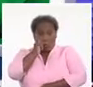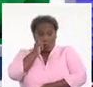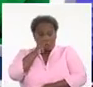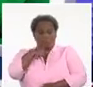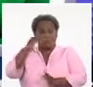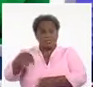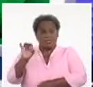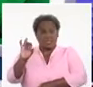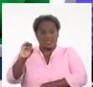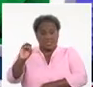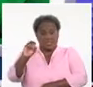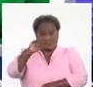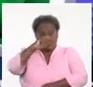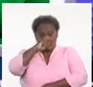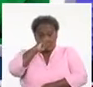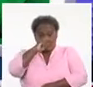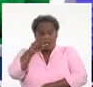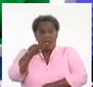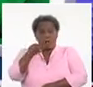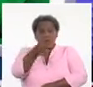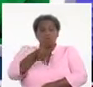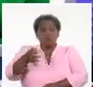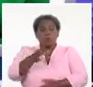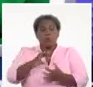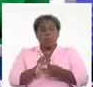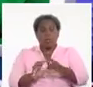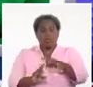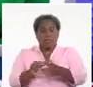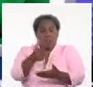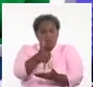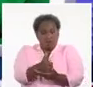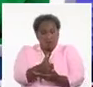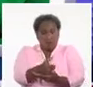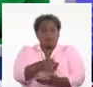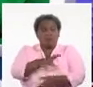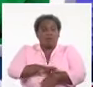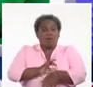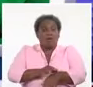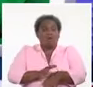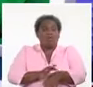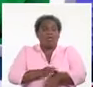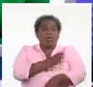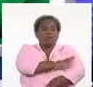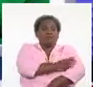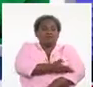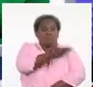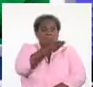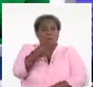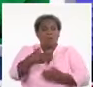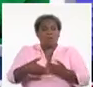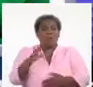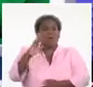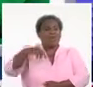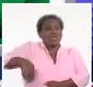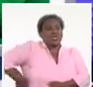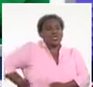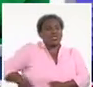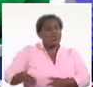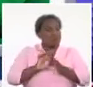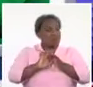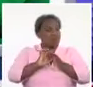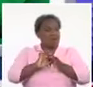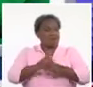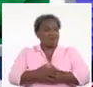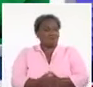del municipio de Guantánamo, hipertensión arterial e insuficiencia renal crónica, que también hace